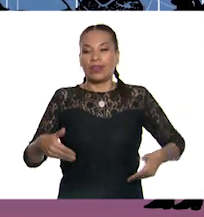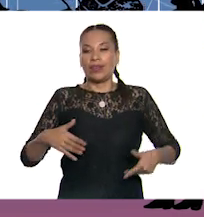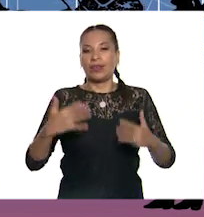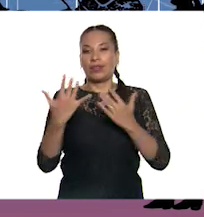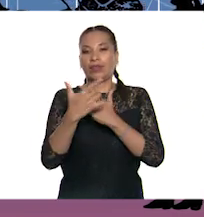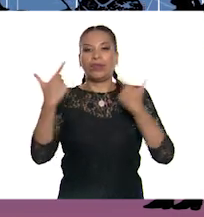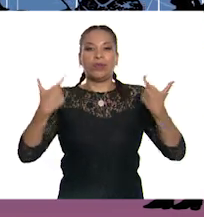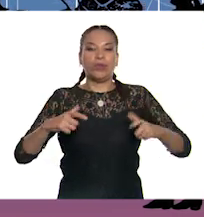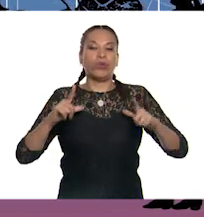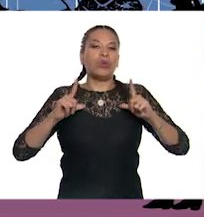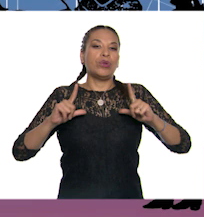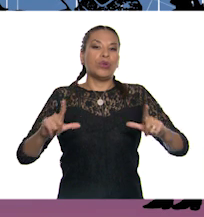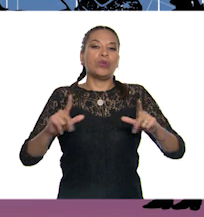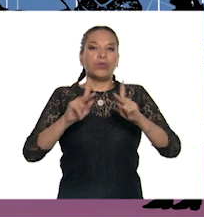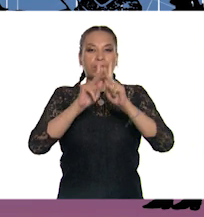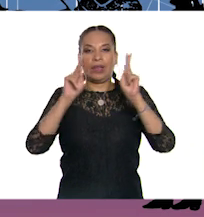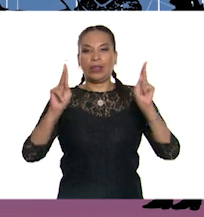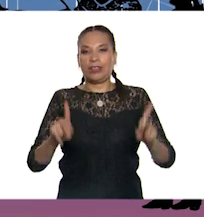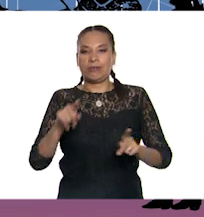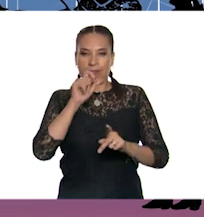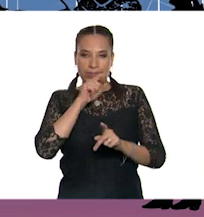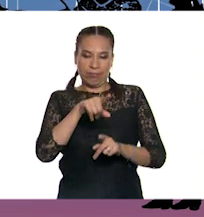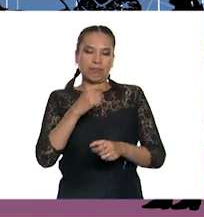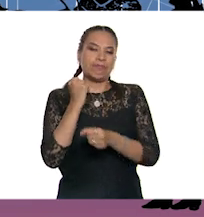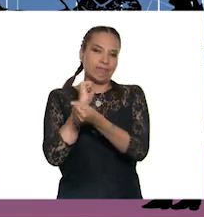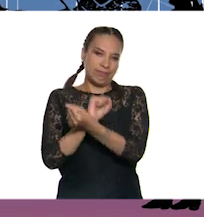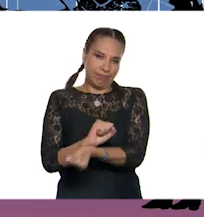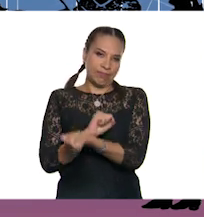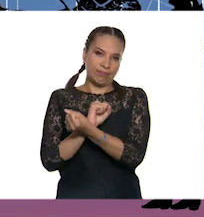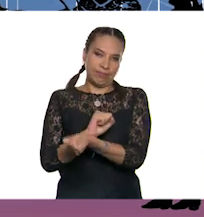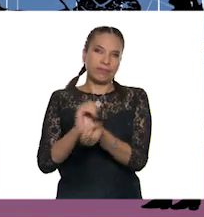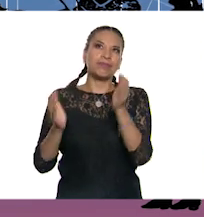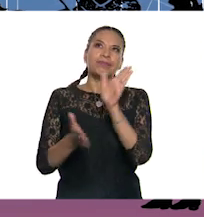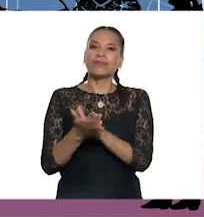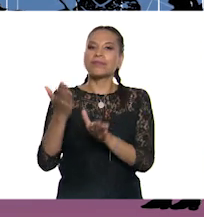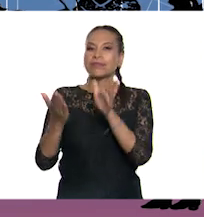o a los lujosos palacios que aquellos mismos esclavos